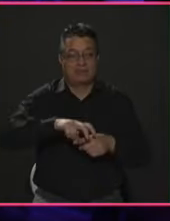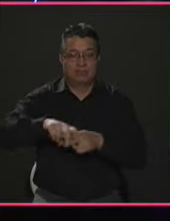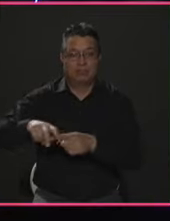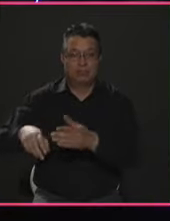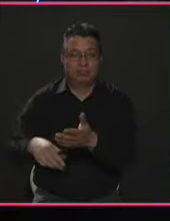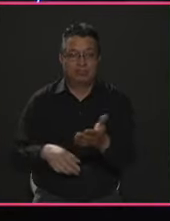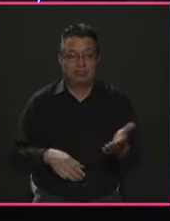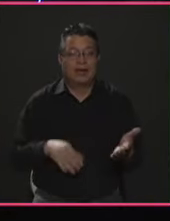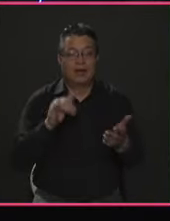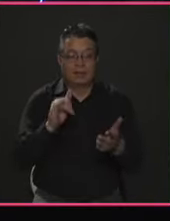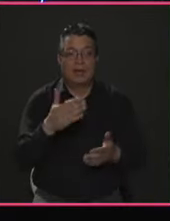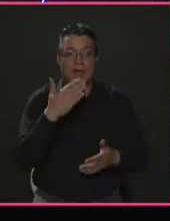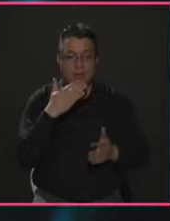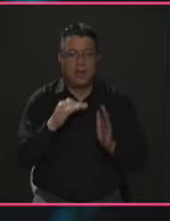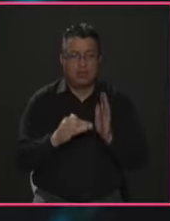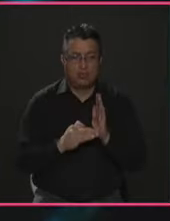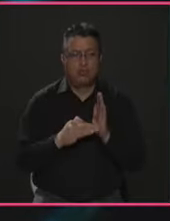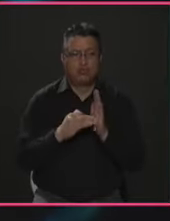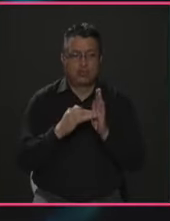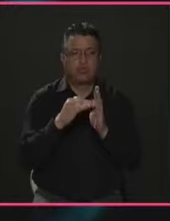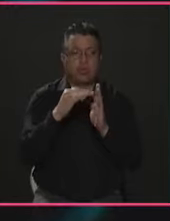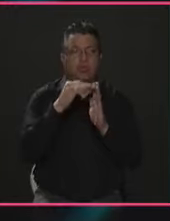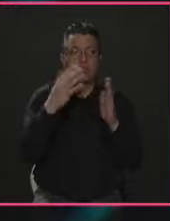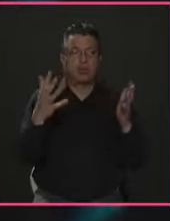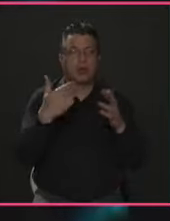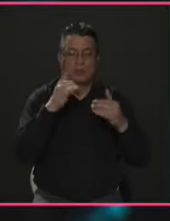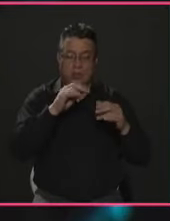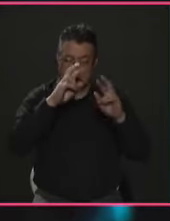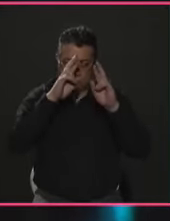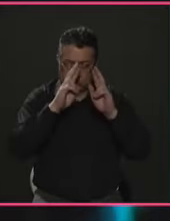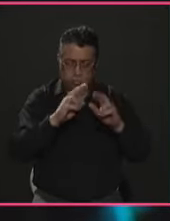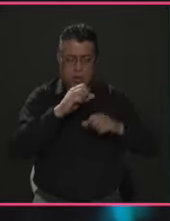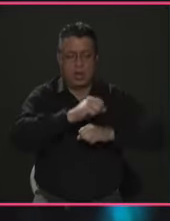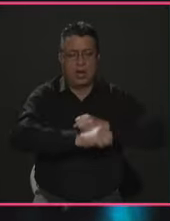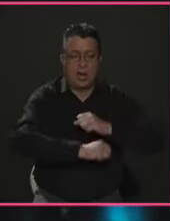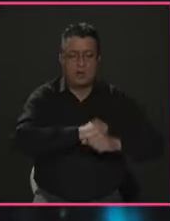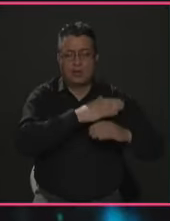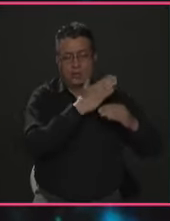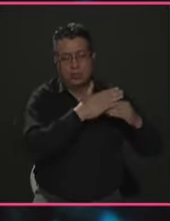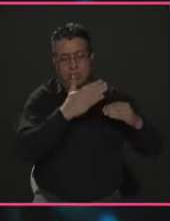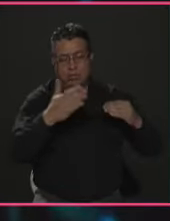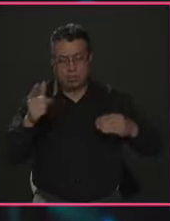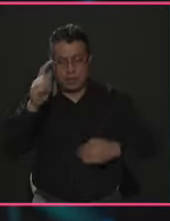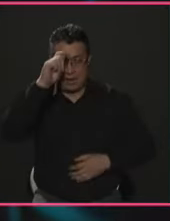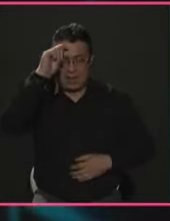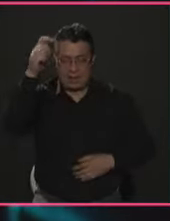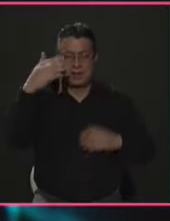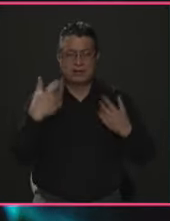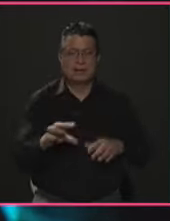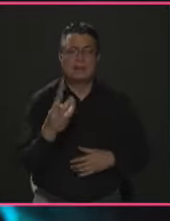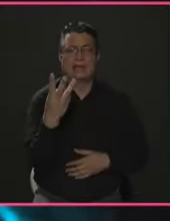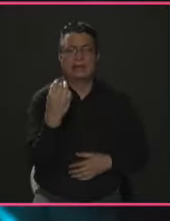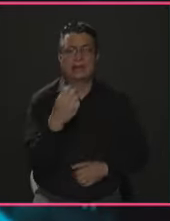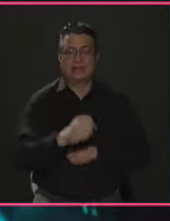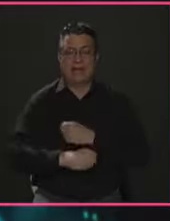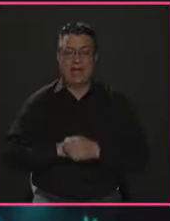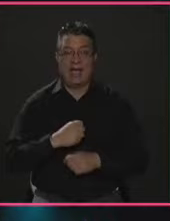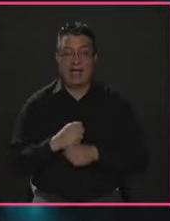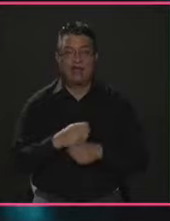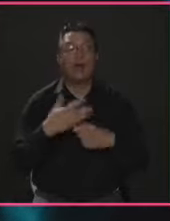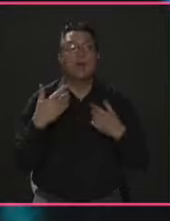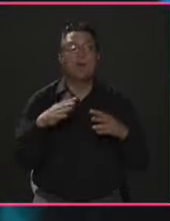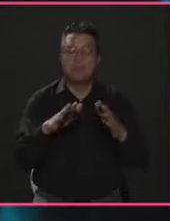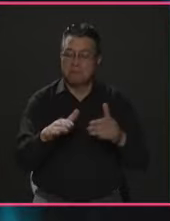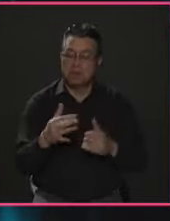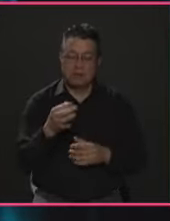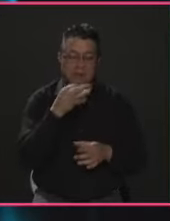pese al innegable crecimiento reputación también trayectoria que tiene esta iniciativa en estos ya 13 años la Consigna